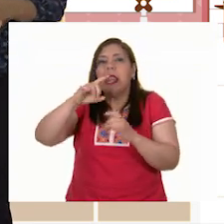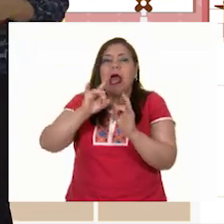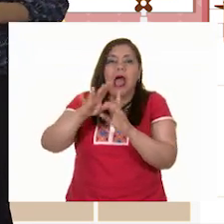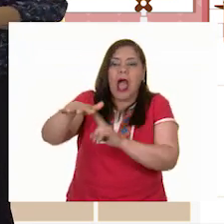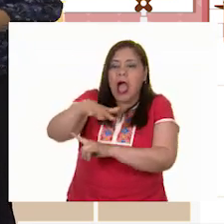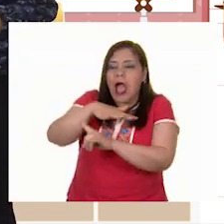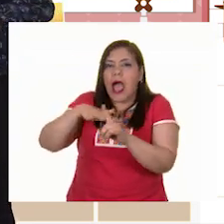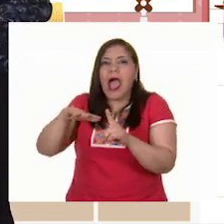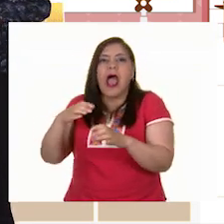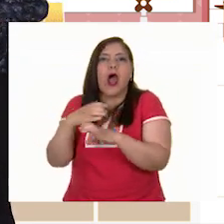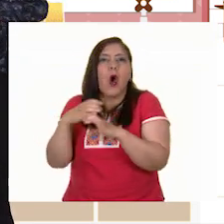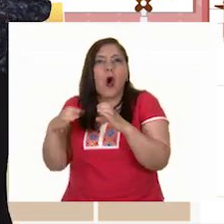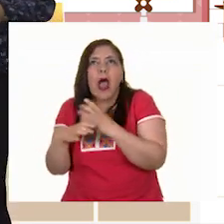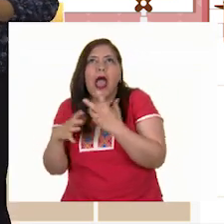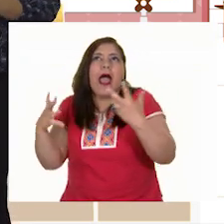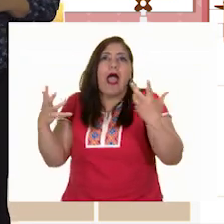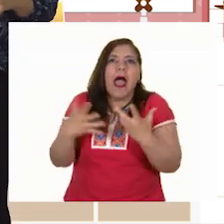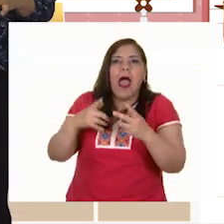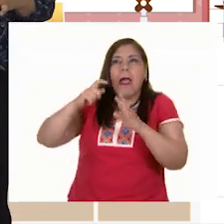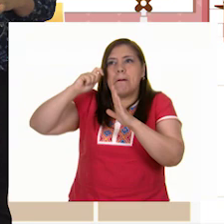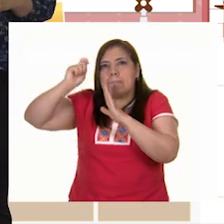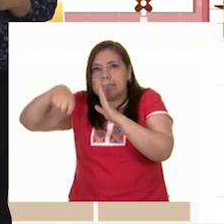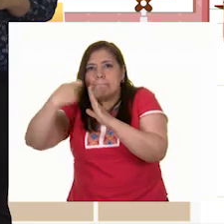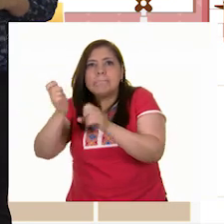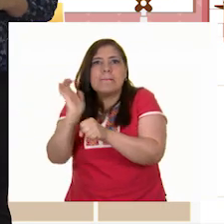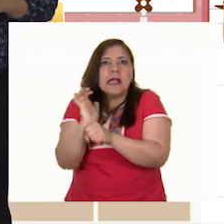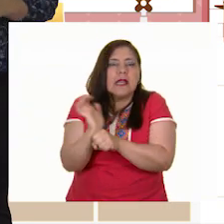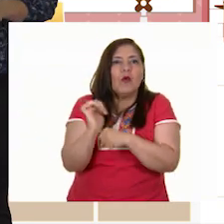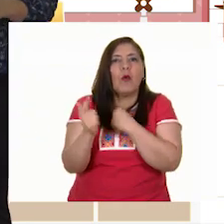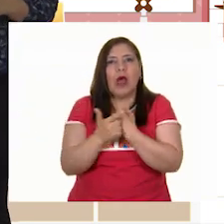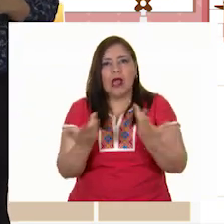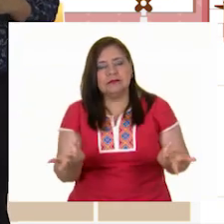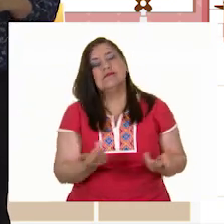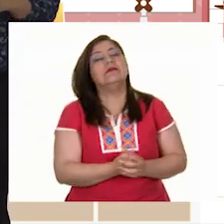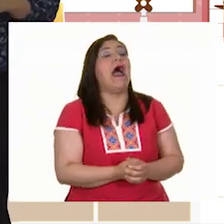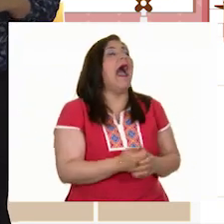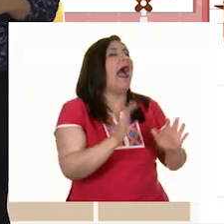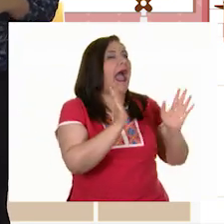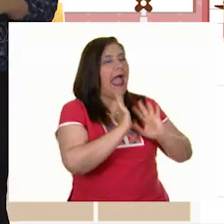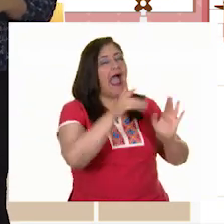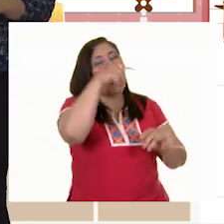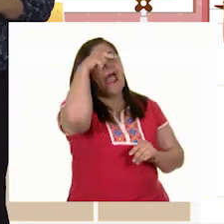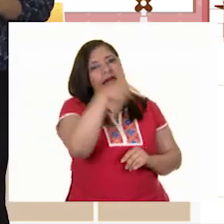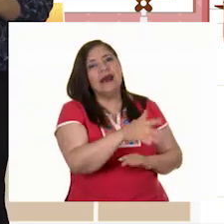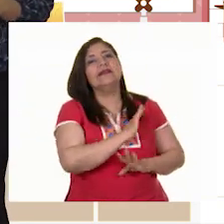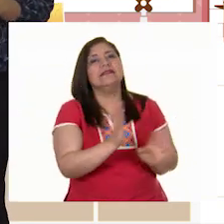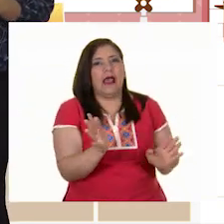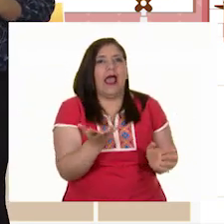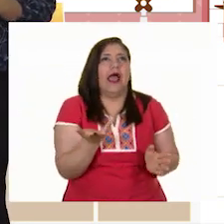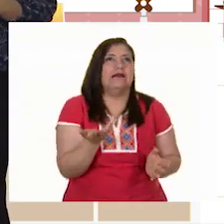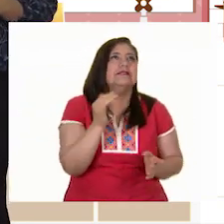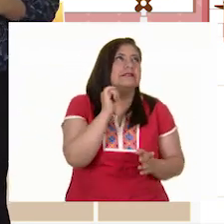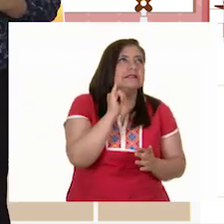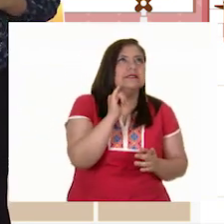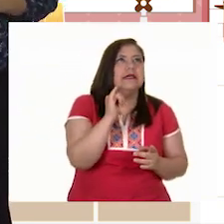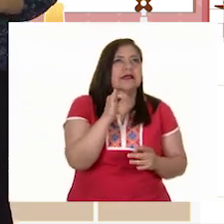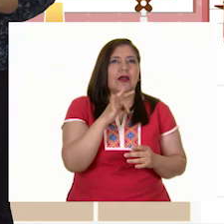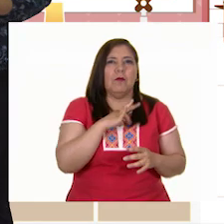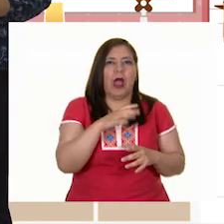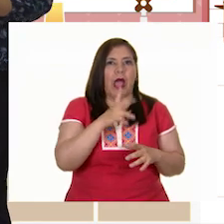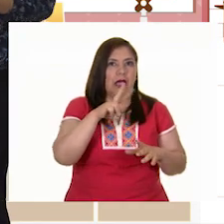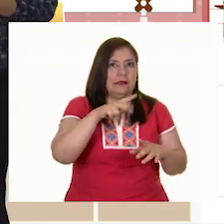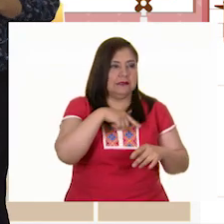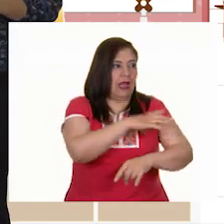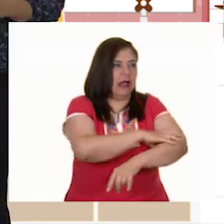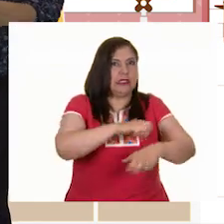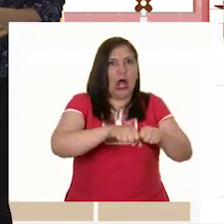acción, de una escena de película. ¡Ah, ya! Pues claro, ni modo que le estén tronando los brazos a toda